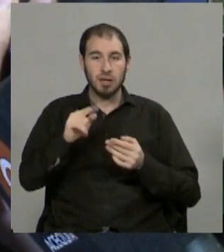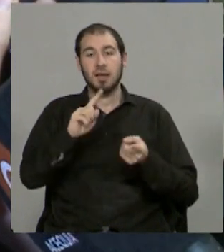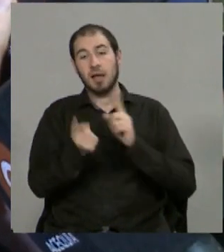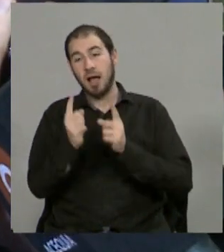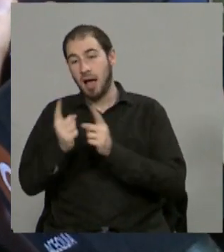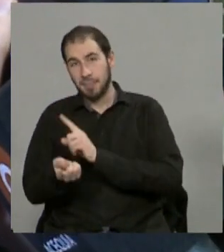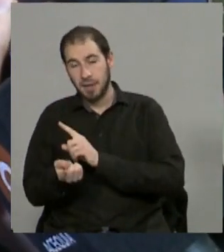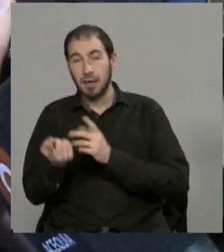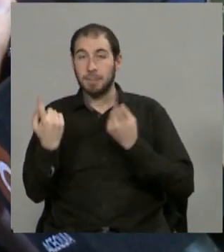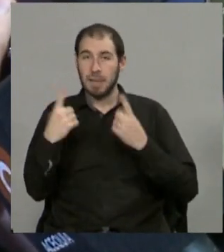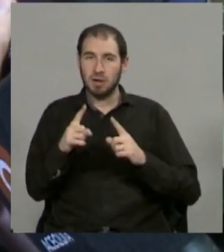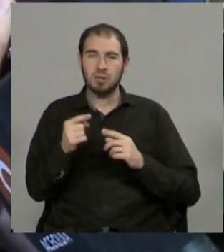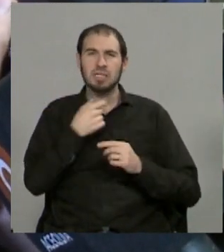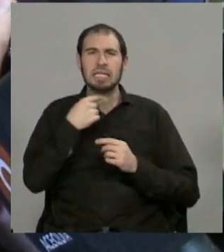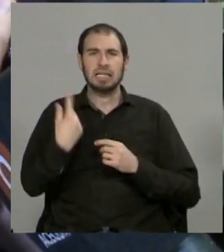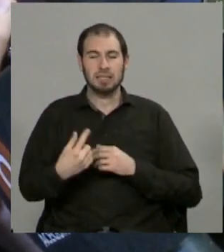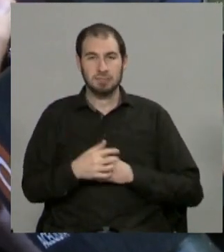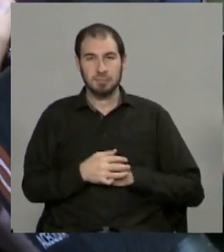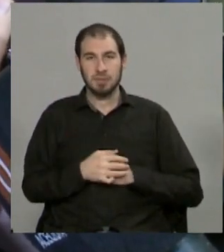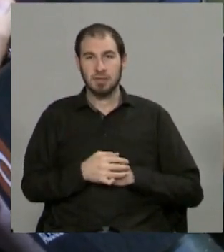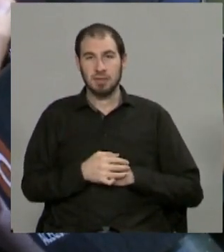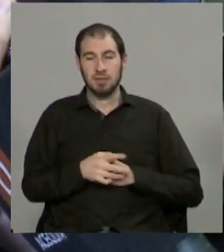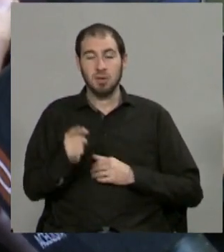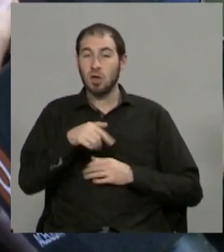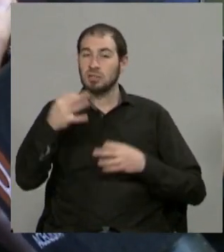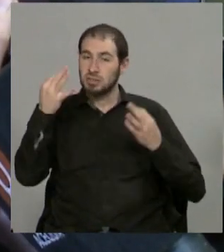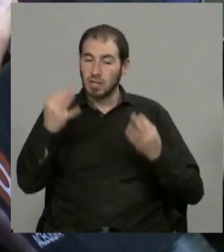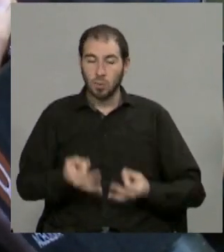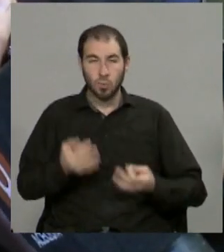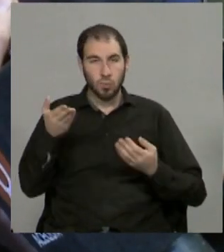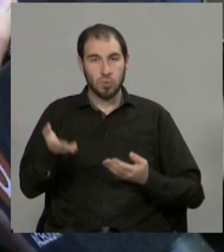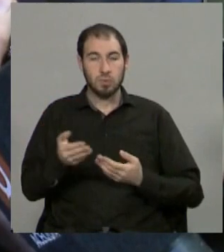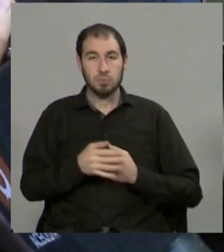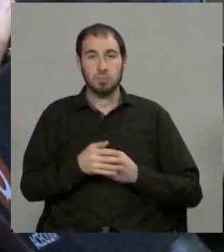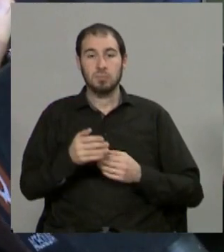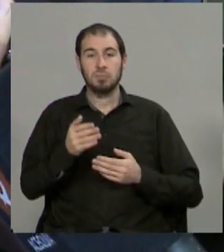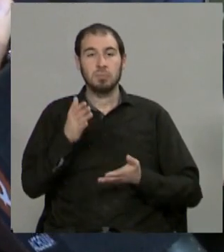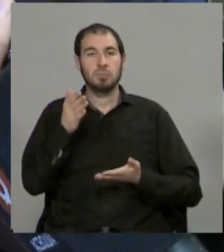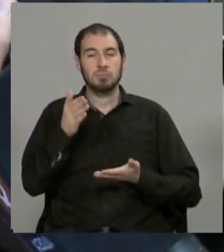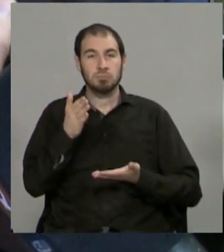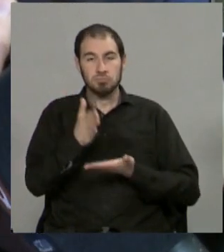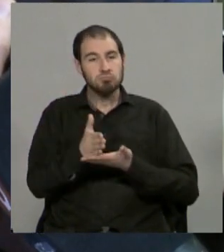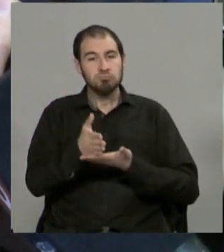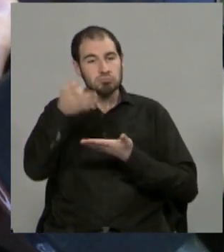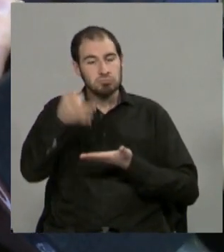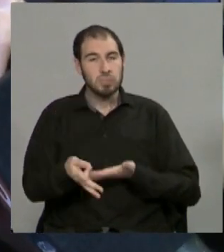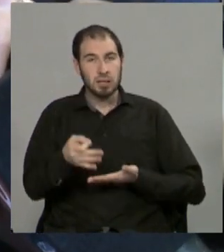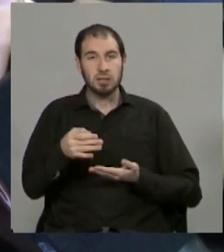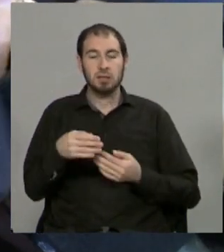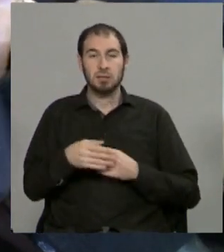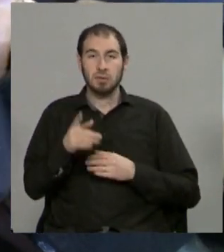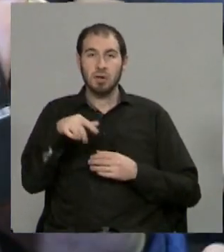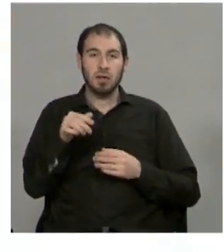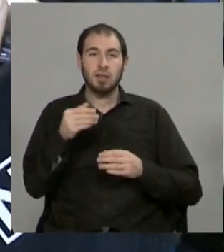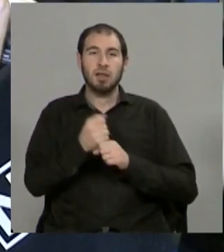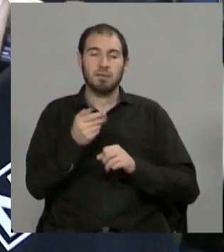variando, pero lo que queremos es asegurar la imparcialidad y que no esté interviniendo para que no esté